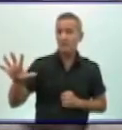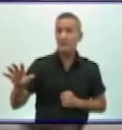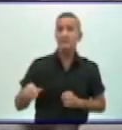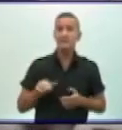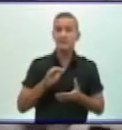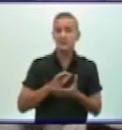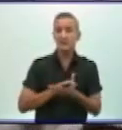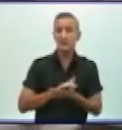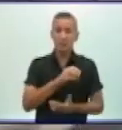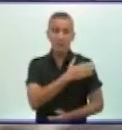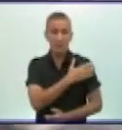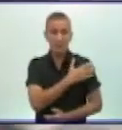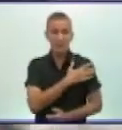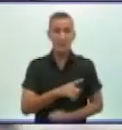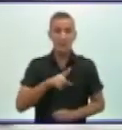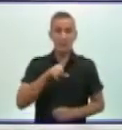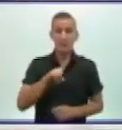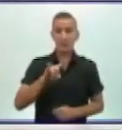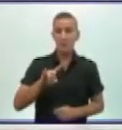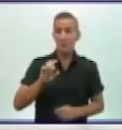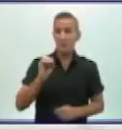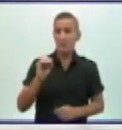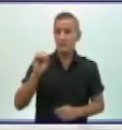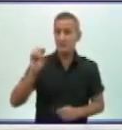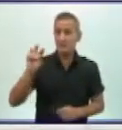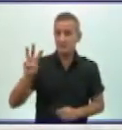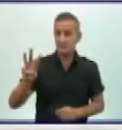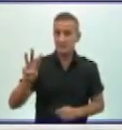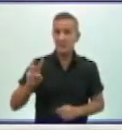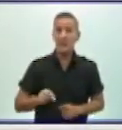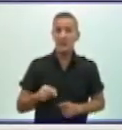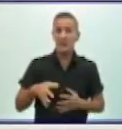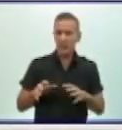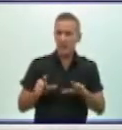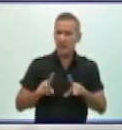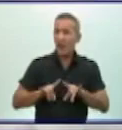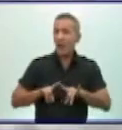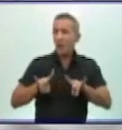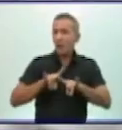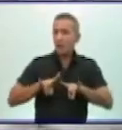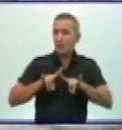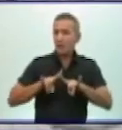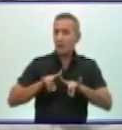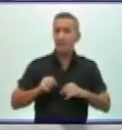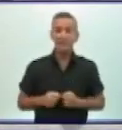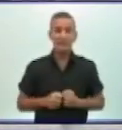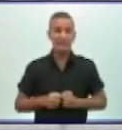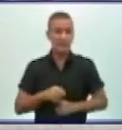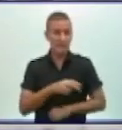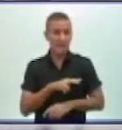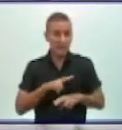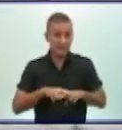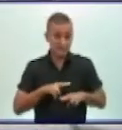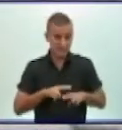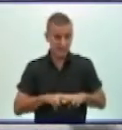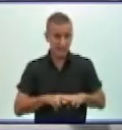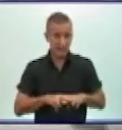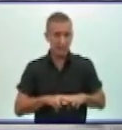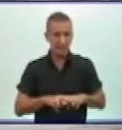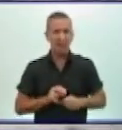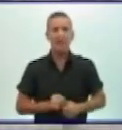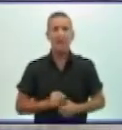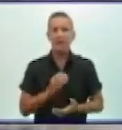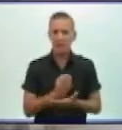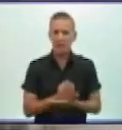1903. En 1921, matricula Derecho y Filosofía y Letras en la Universidad de La Habana, donde se destacó como líder estudiantil y